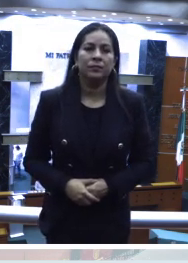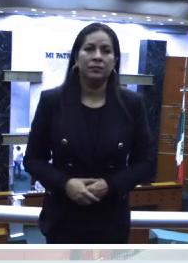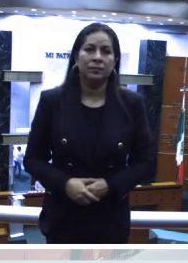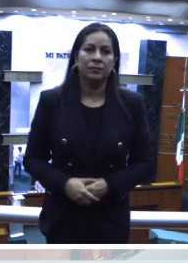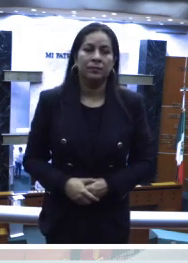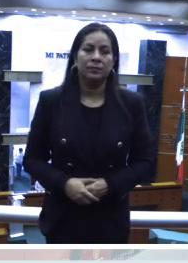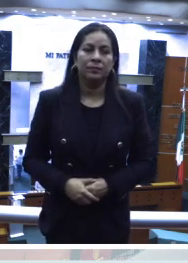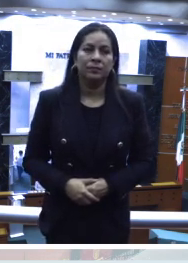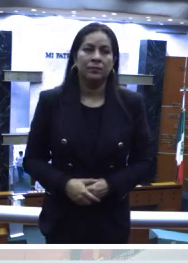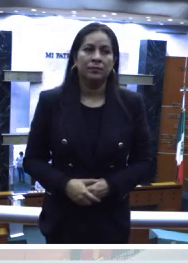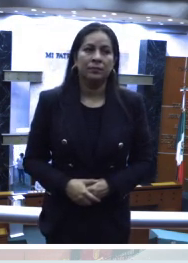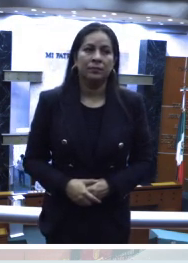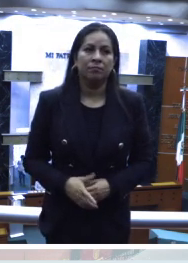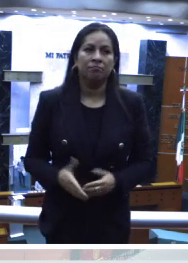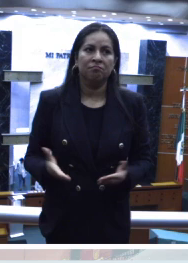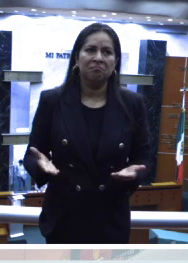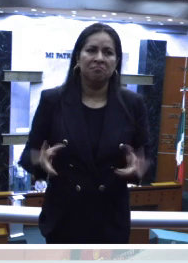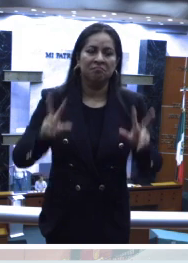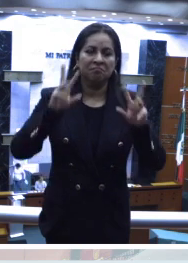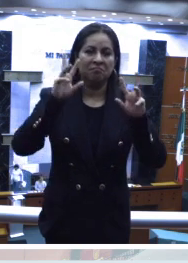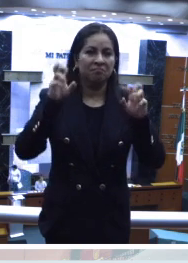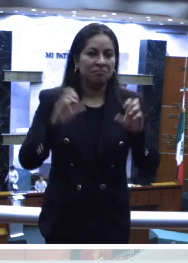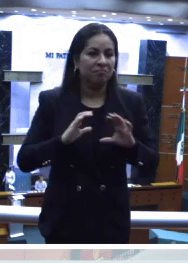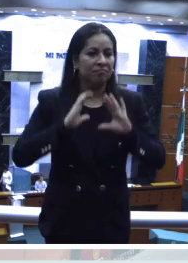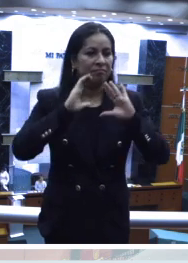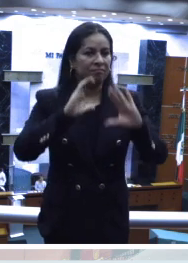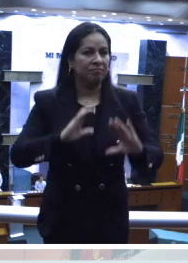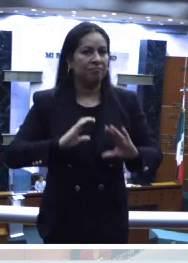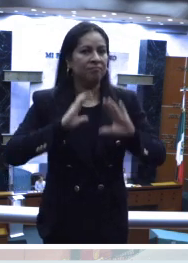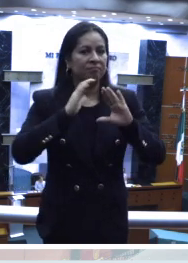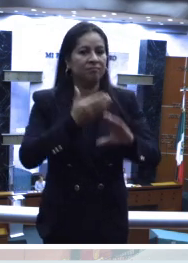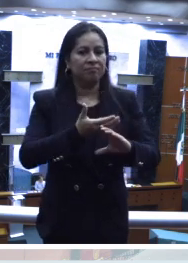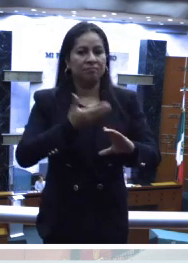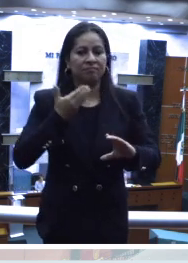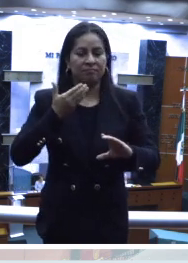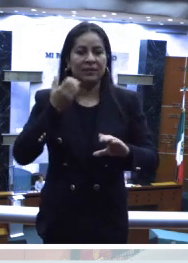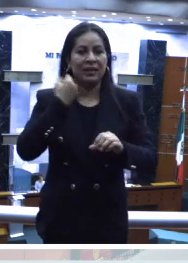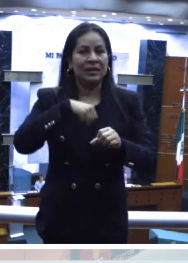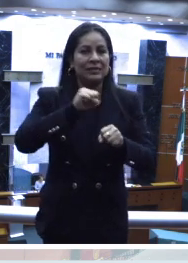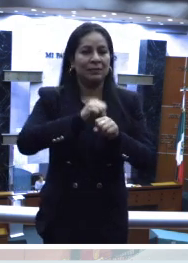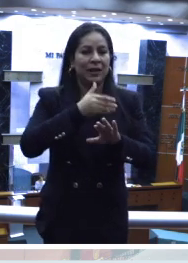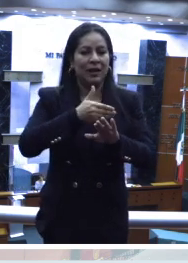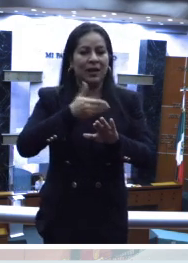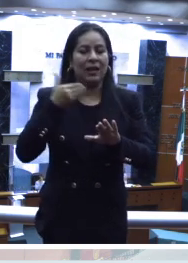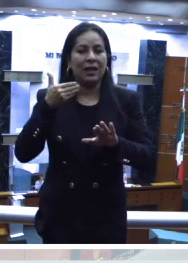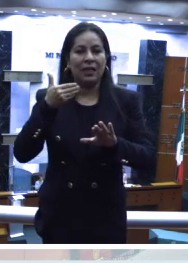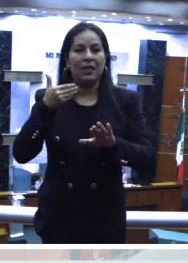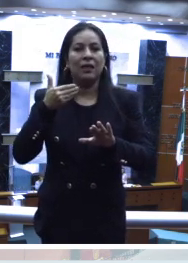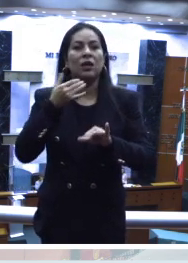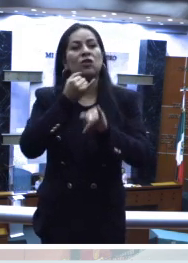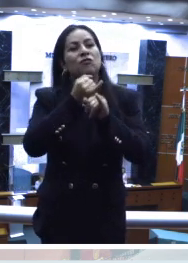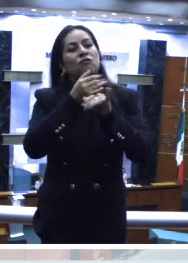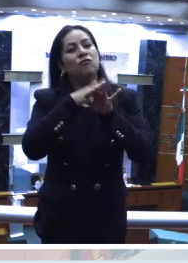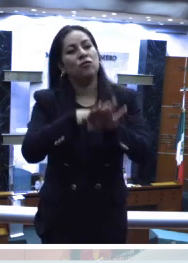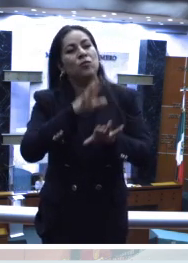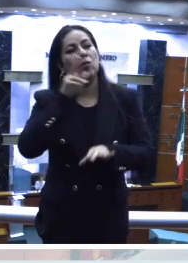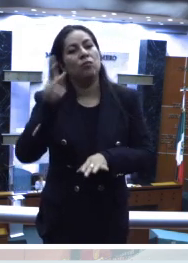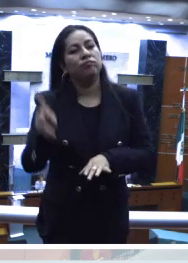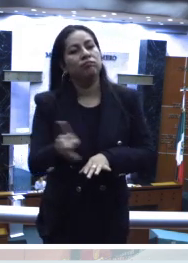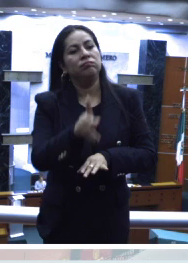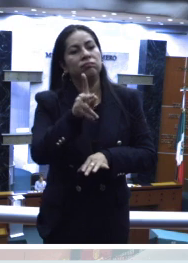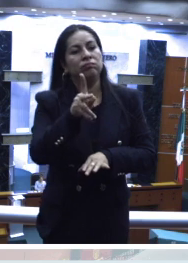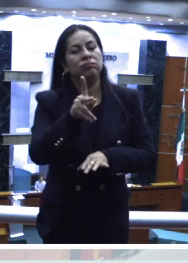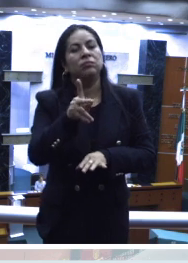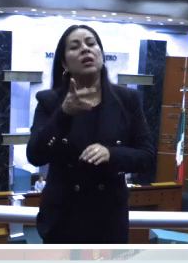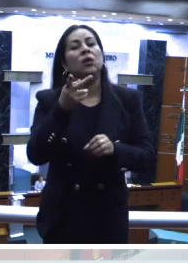Pineda que en materia de prevención desde la semana pasada informó a la población